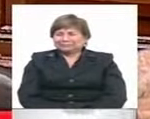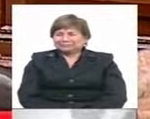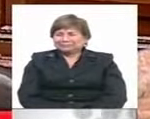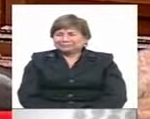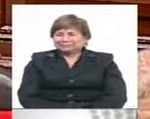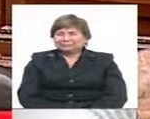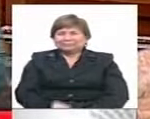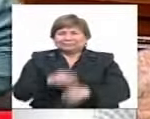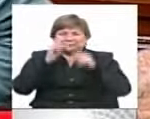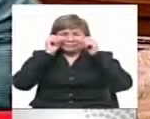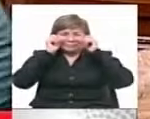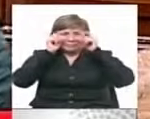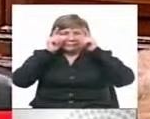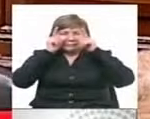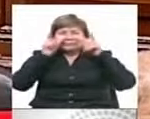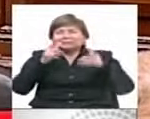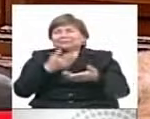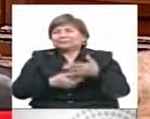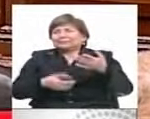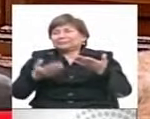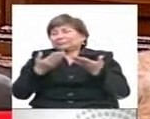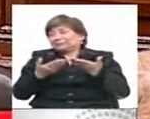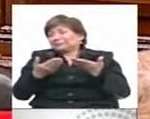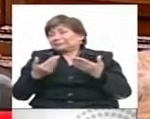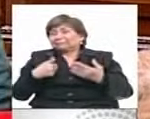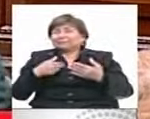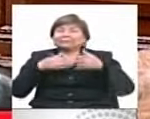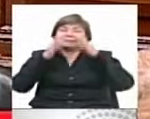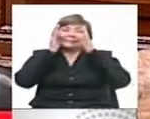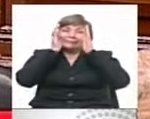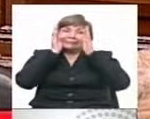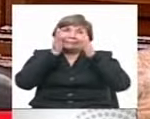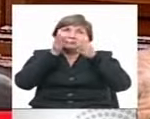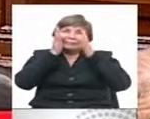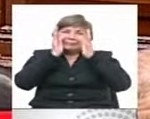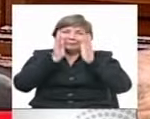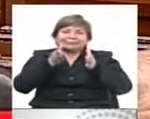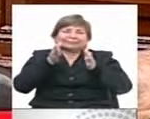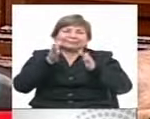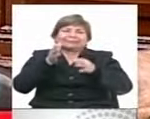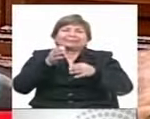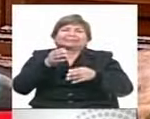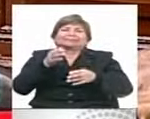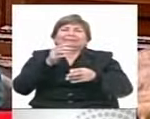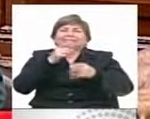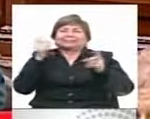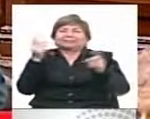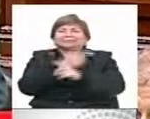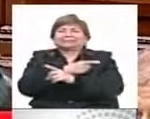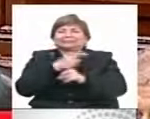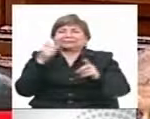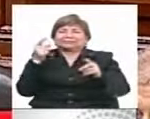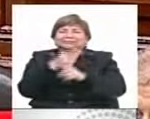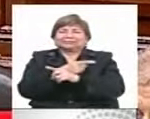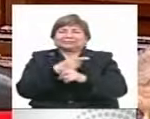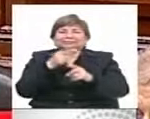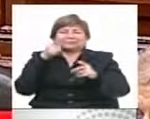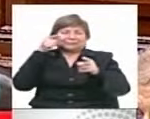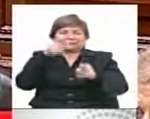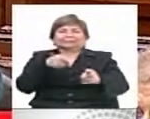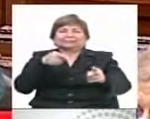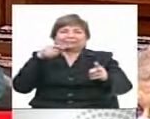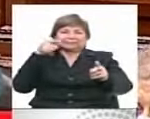Es increíble que solamente nos dediquemos a contradecir, a